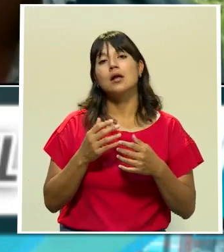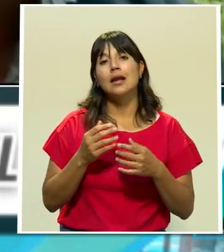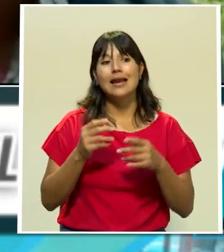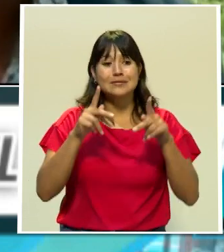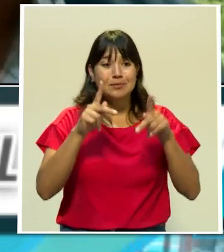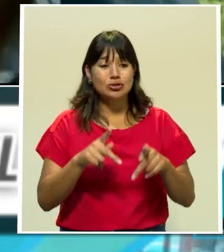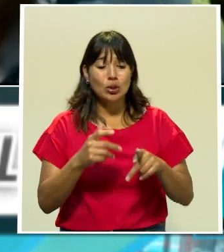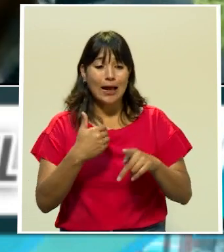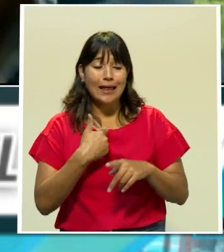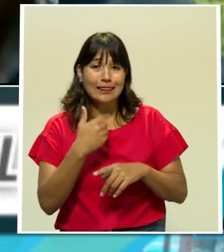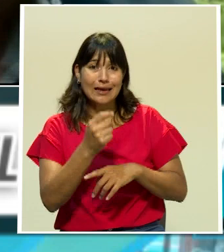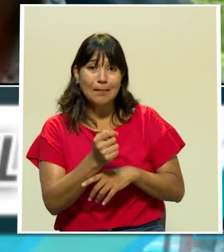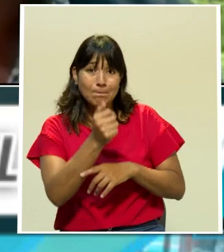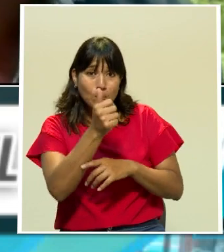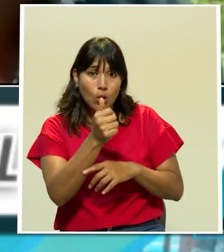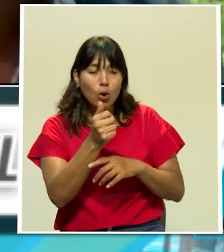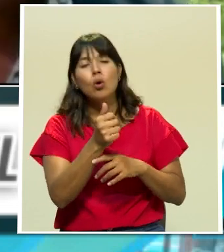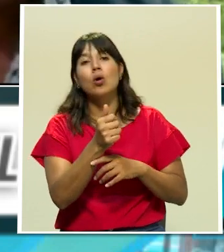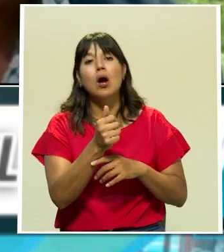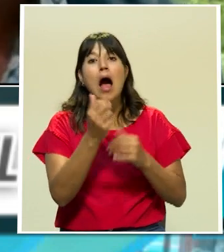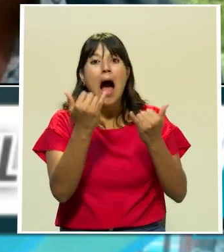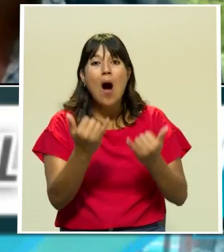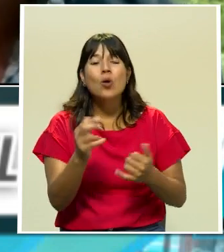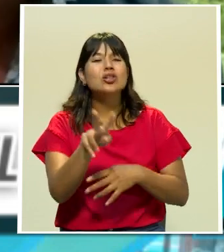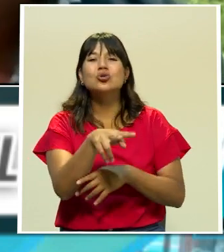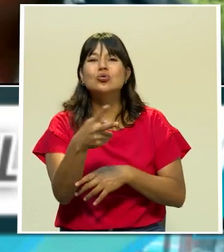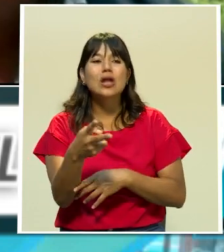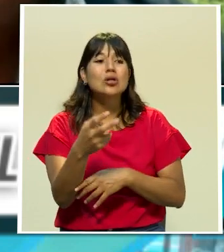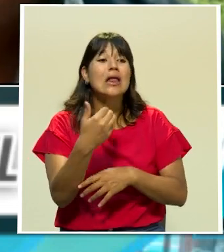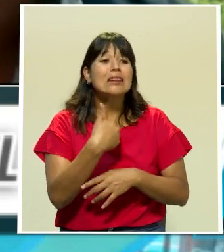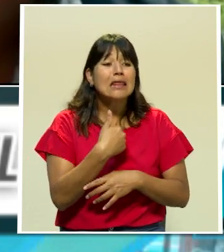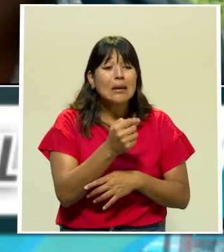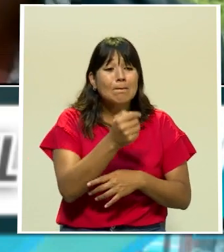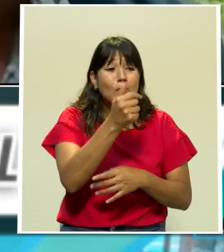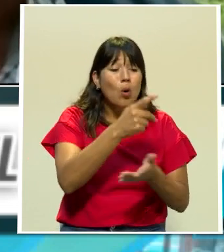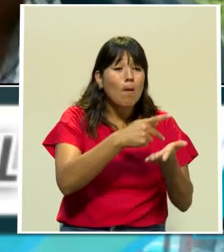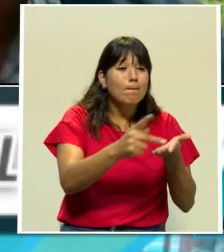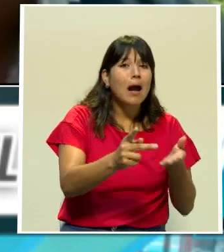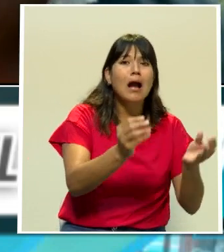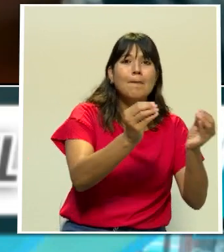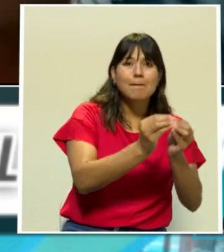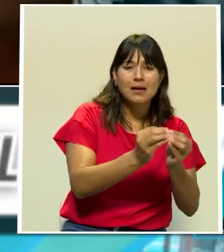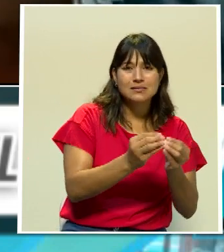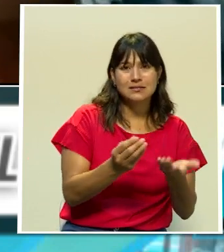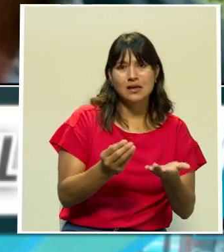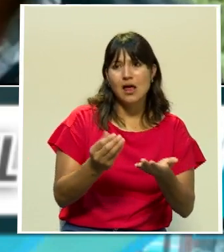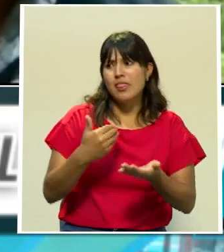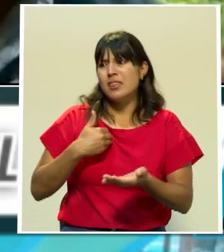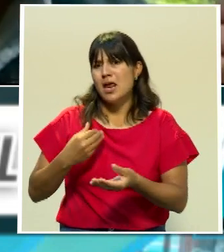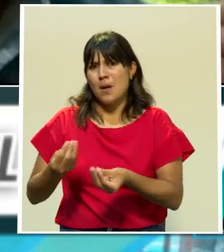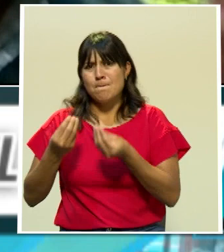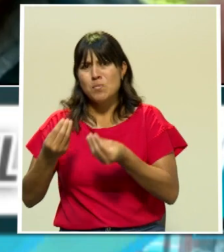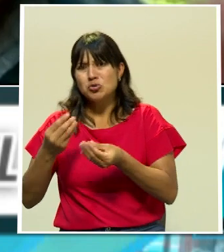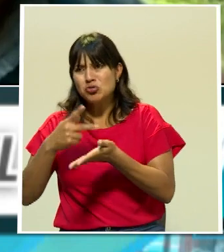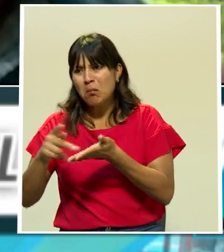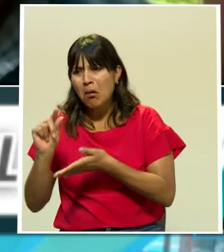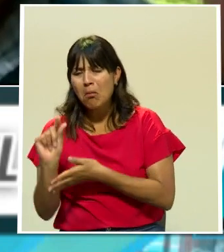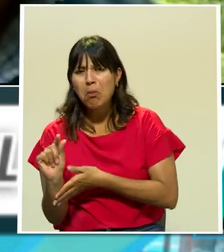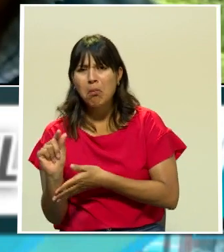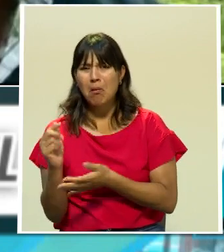menos tienen, proporcionalmente, pagan más con respecto a los ingresos. Entonces, ahí me